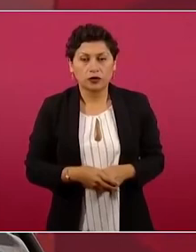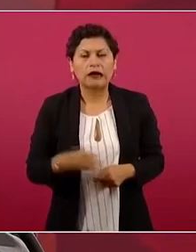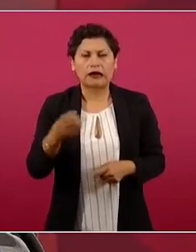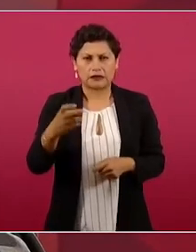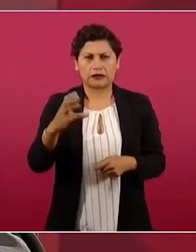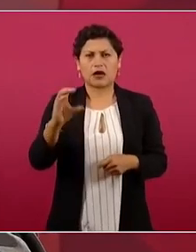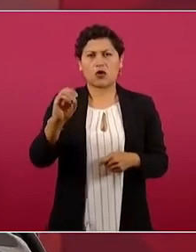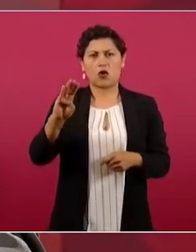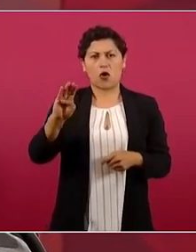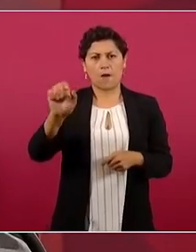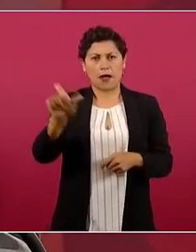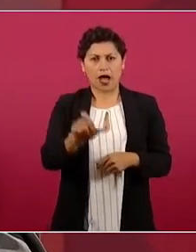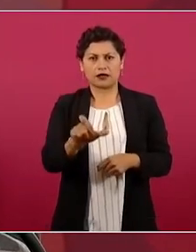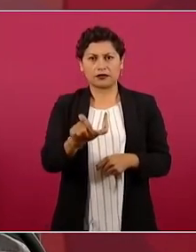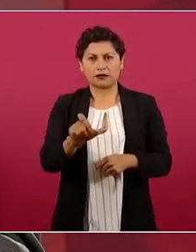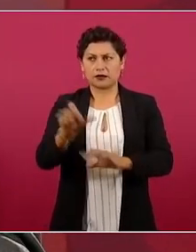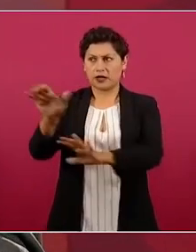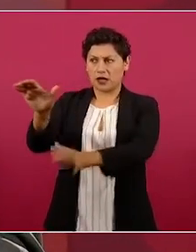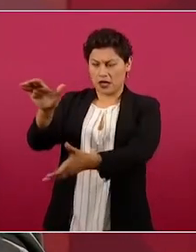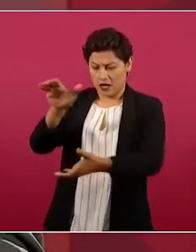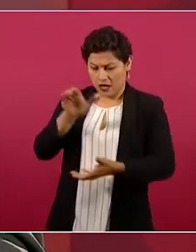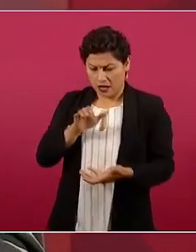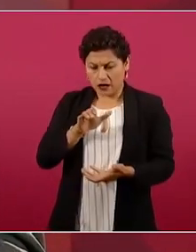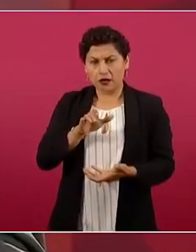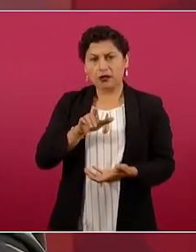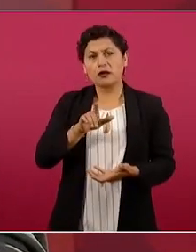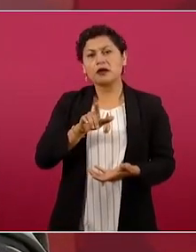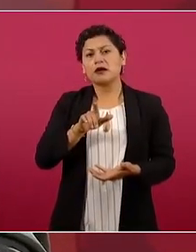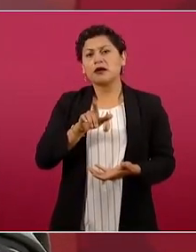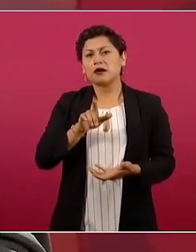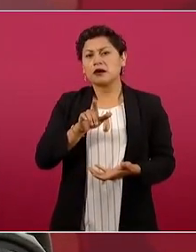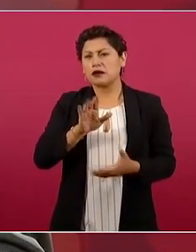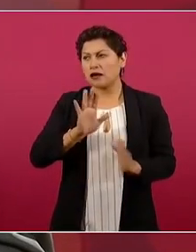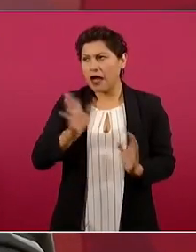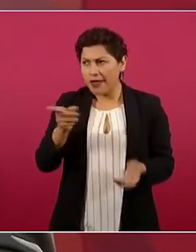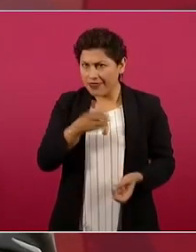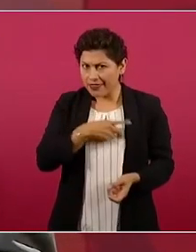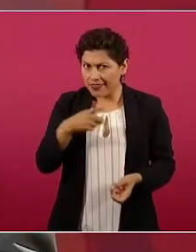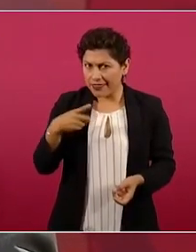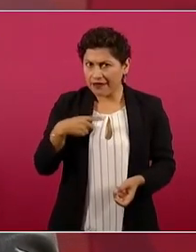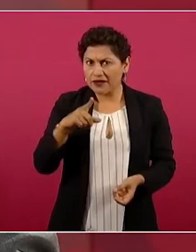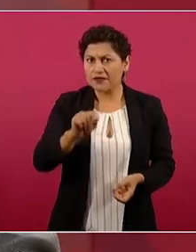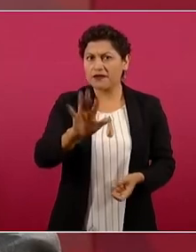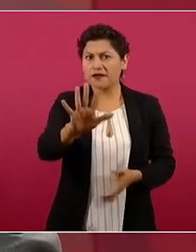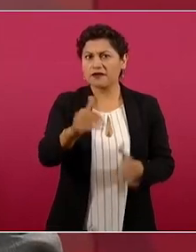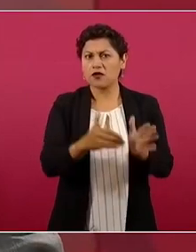COVAX, nos deben 75 millones de dólares.